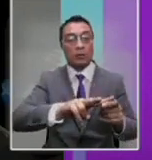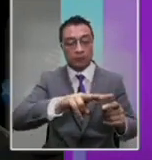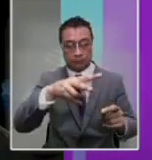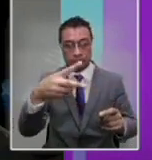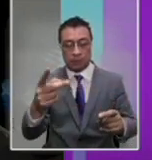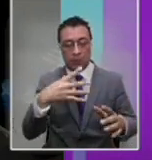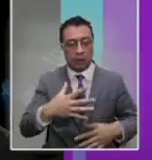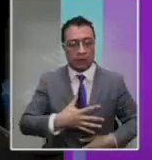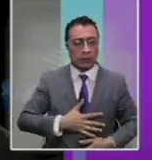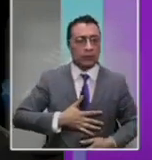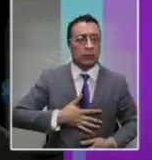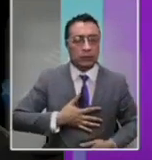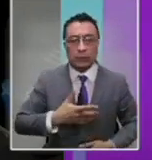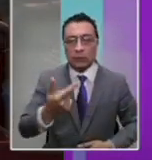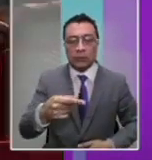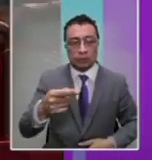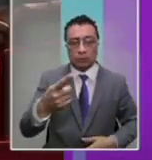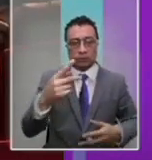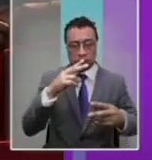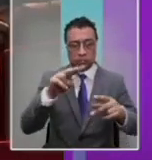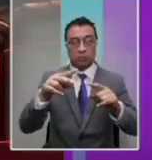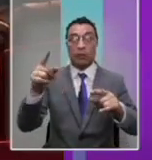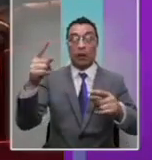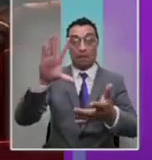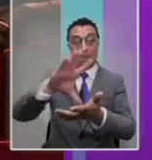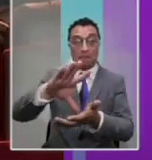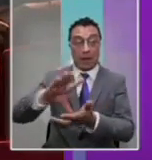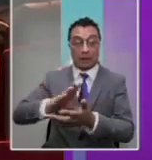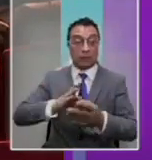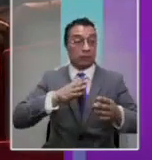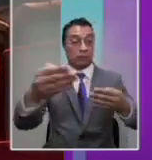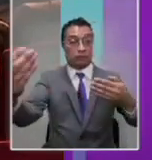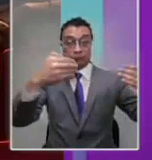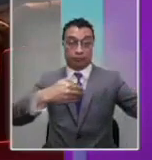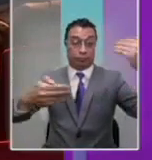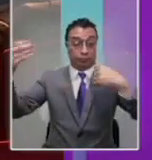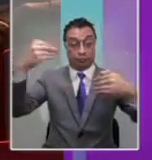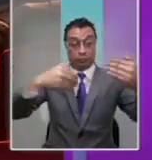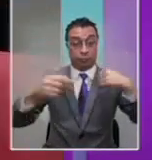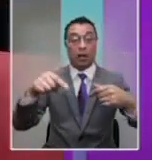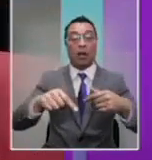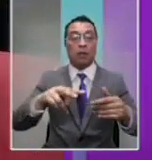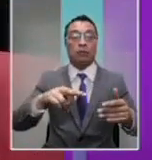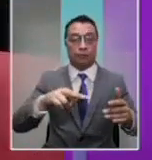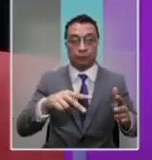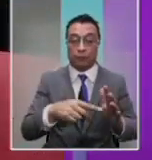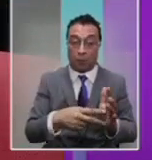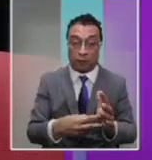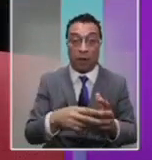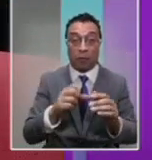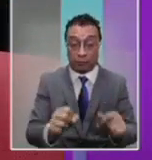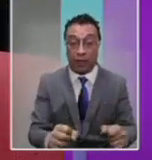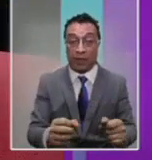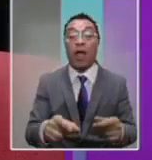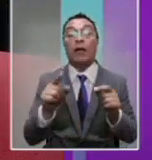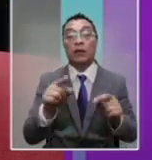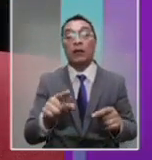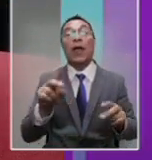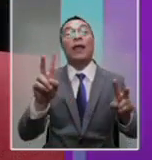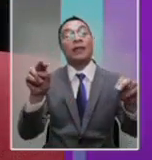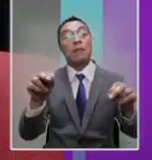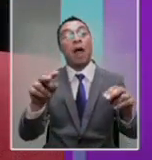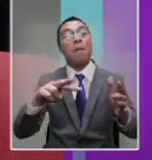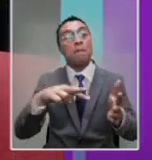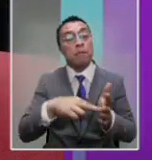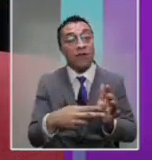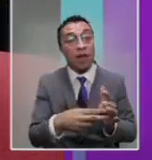han convertido la percepción del fenómeno migratorio en crisis. Pensar en términos